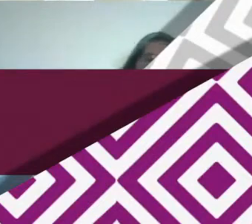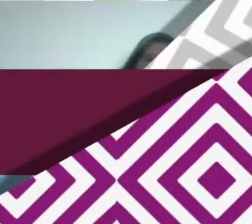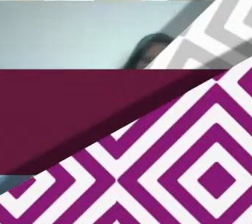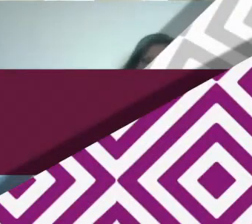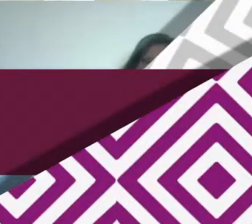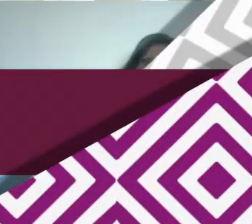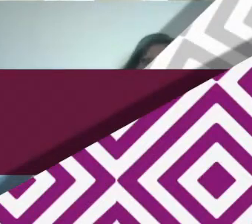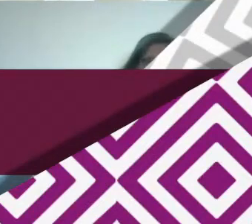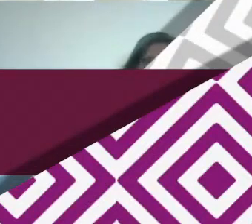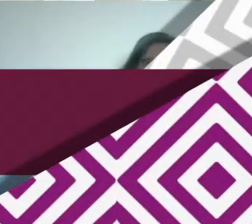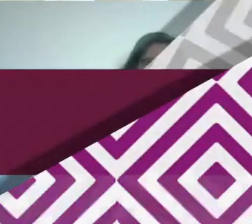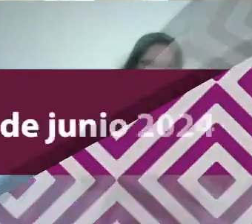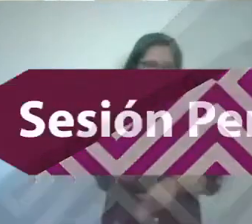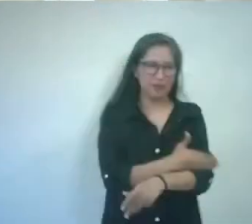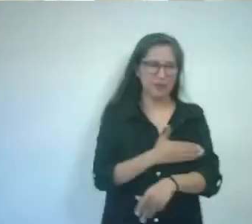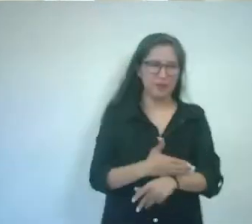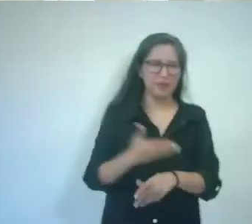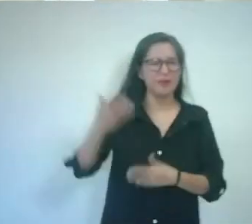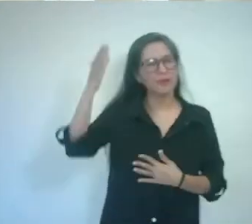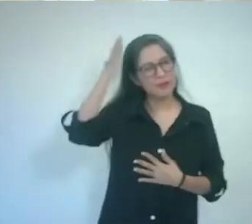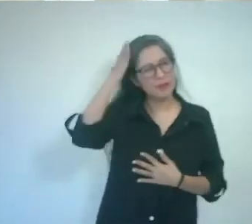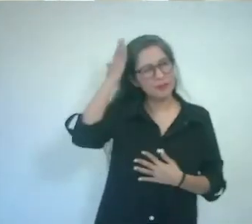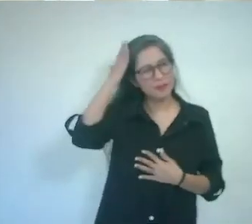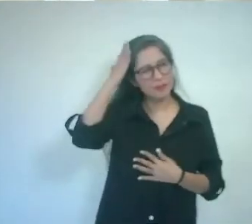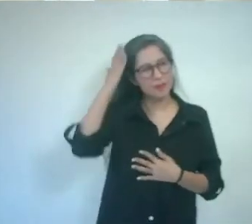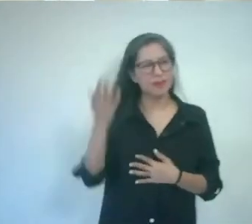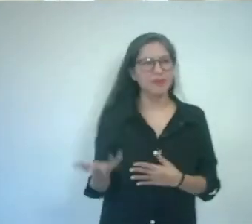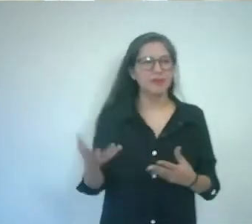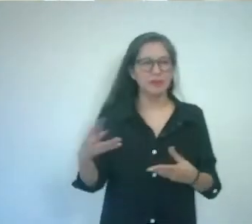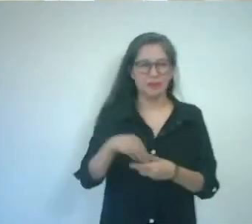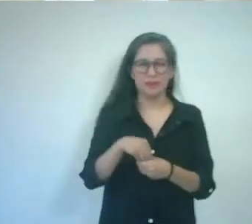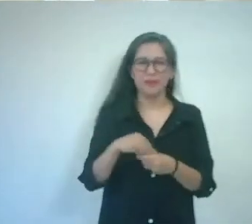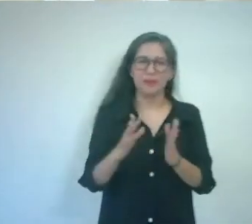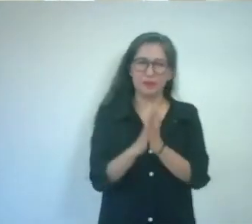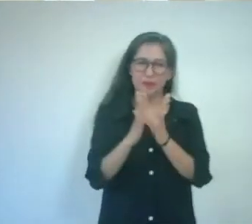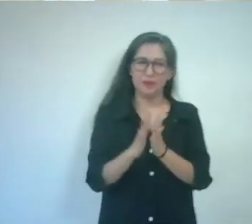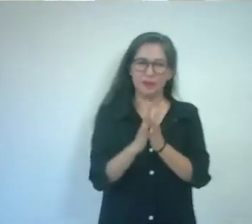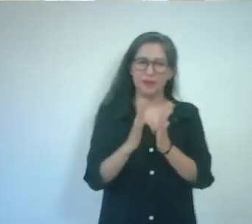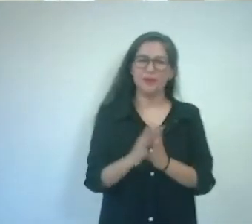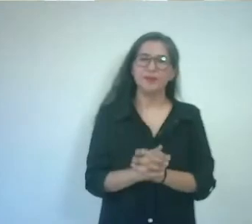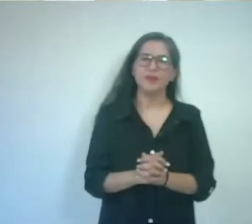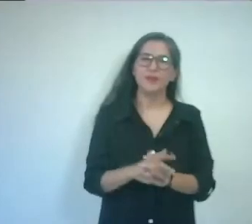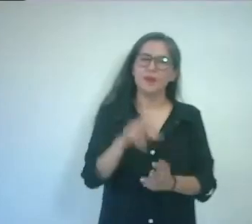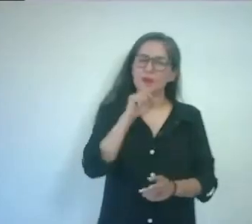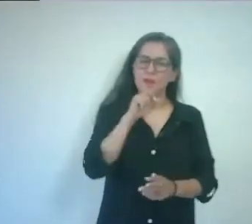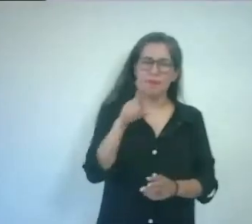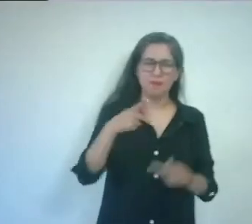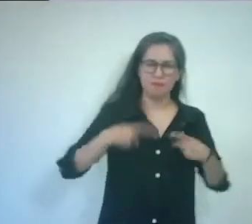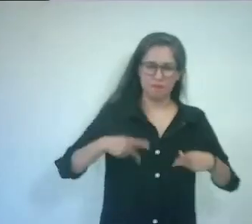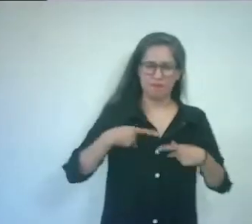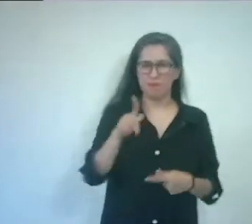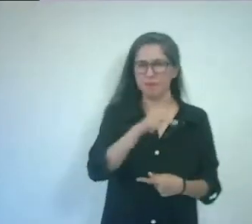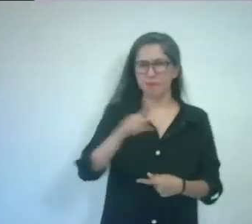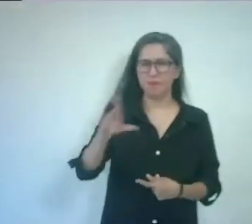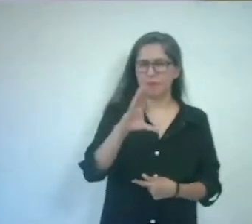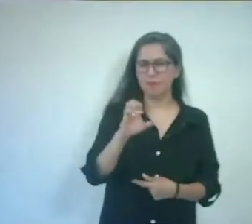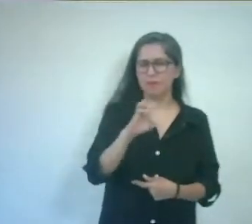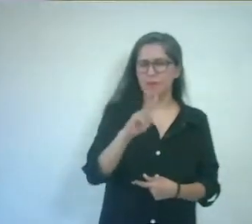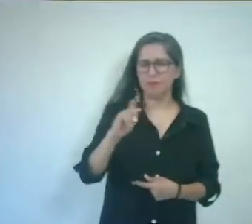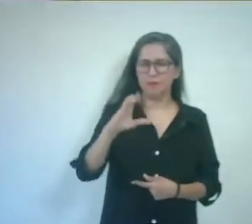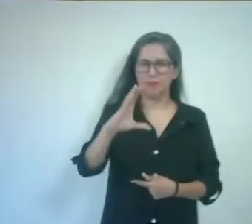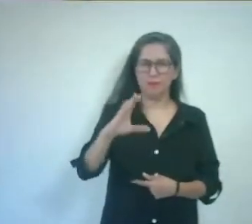las personas que nos acompañan, las autoridades involucradas, a todo el personal del consejo, a